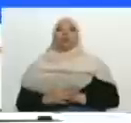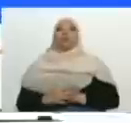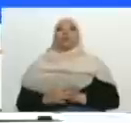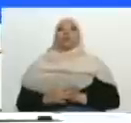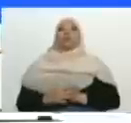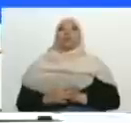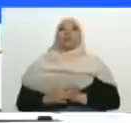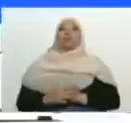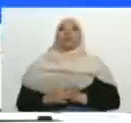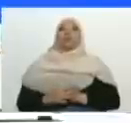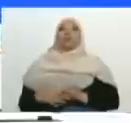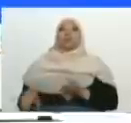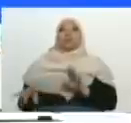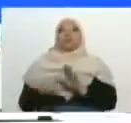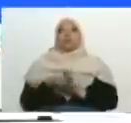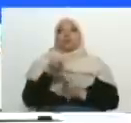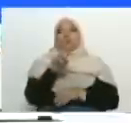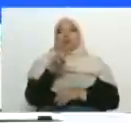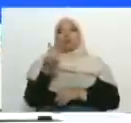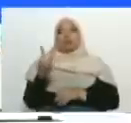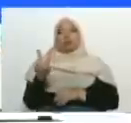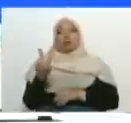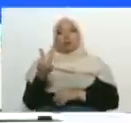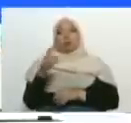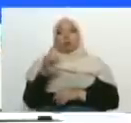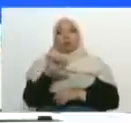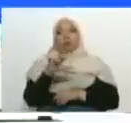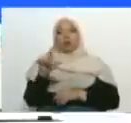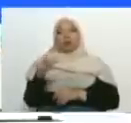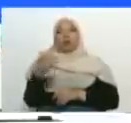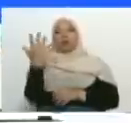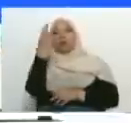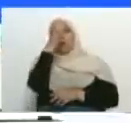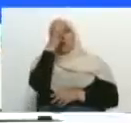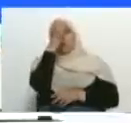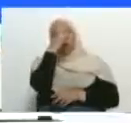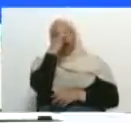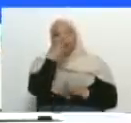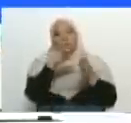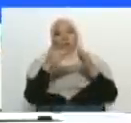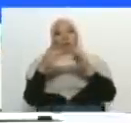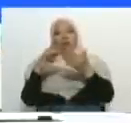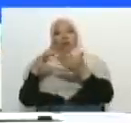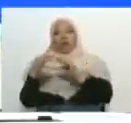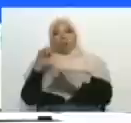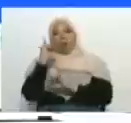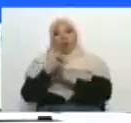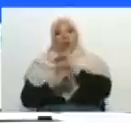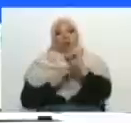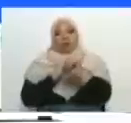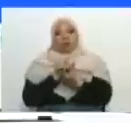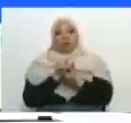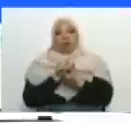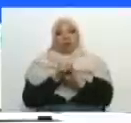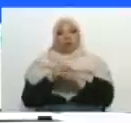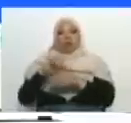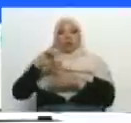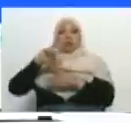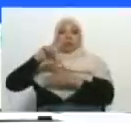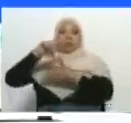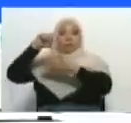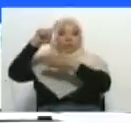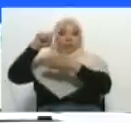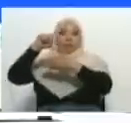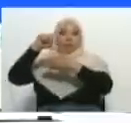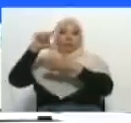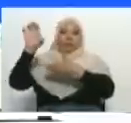licencia 42. Se burlaron de la comunidad internacional, de América Latina y el Caribe,